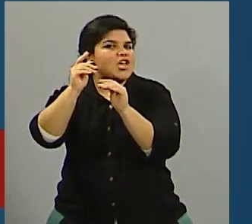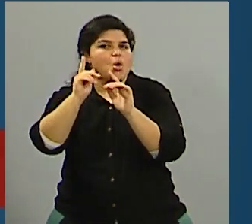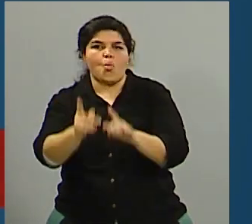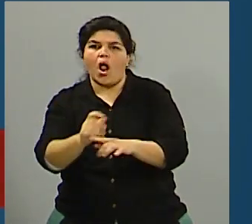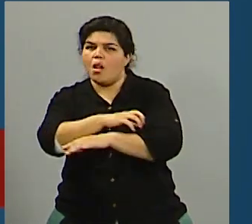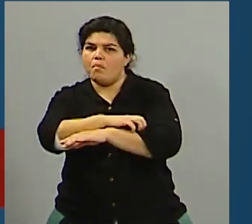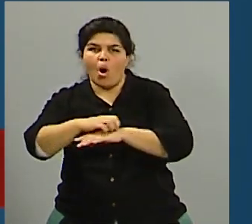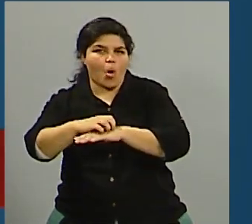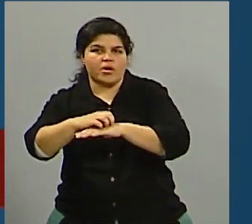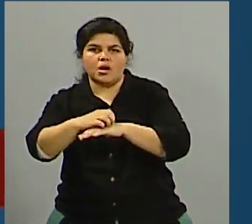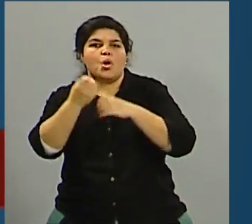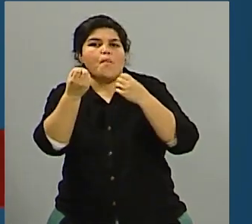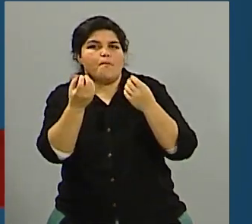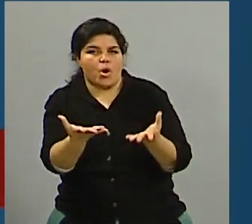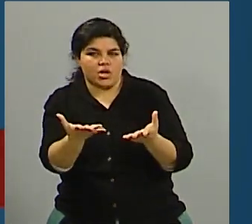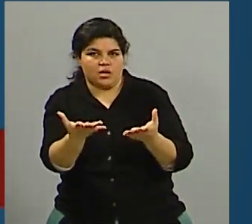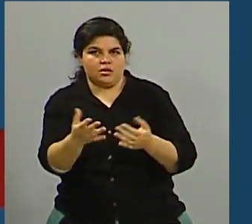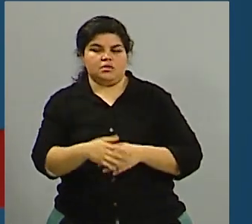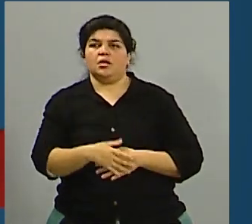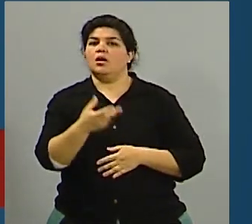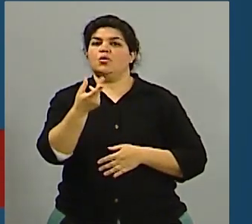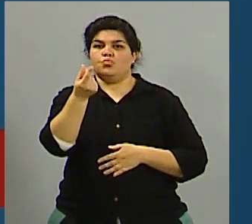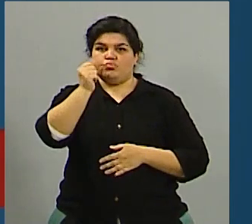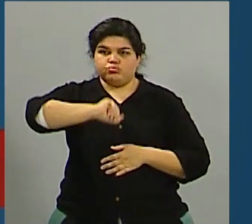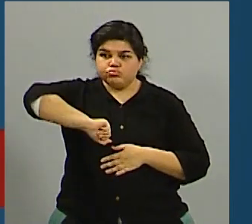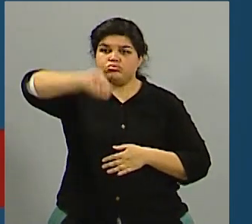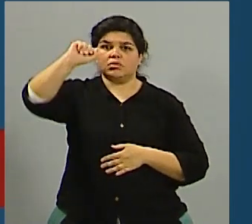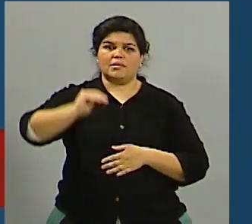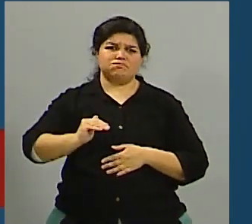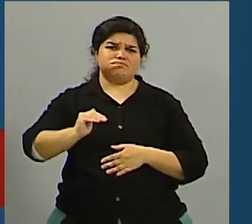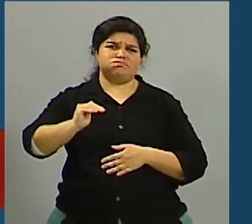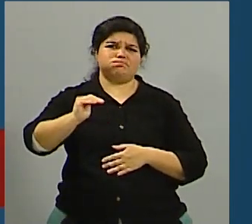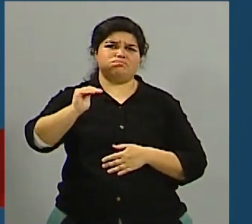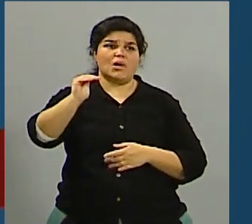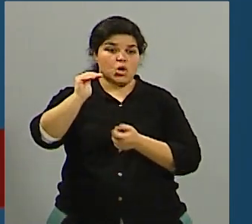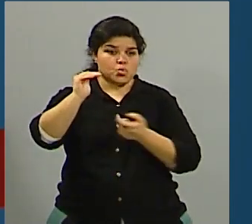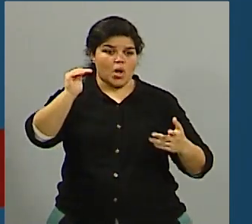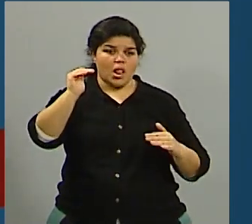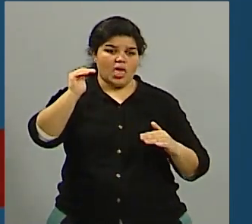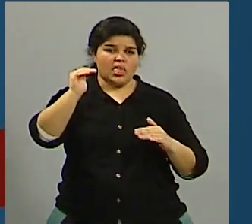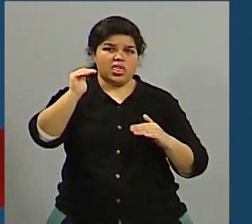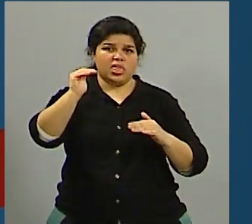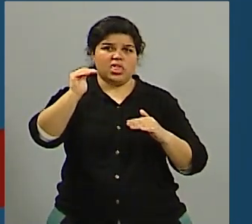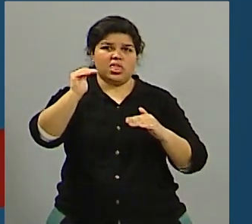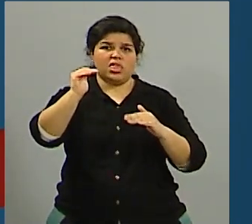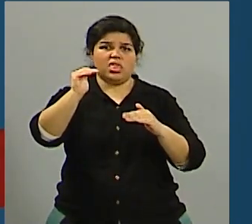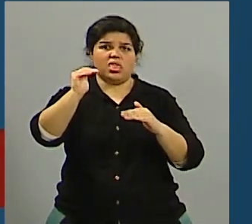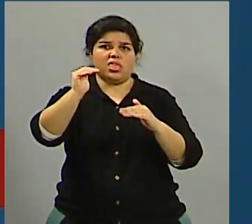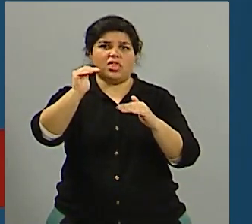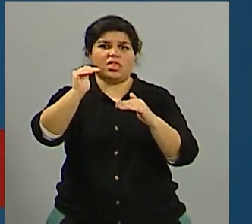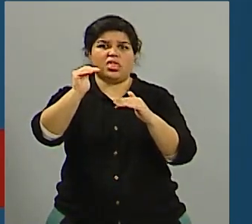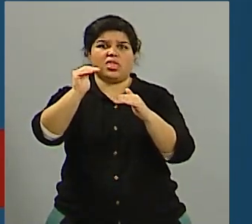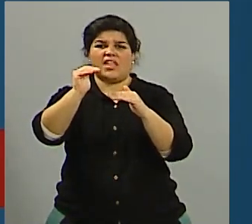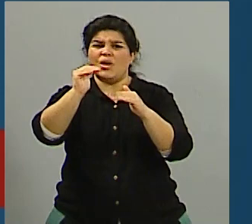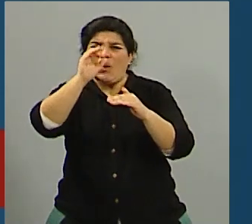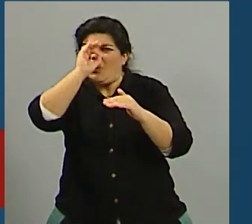anterior, y cuando pega el salto el salario tiene que recomponer esa pérdida de poder adquisitivo anterior, y en definitiva lo que termina siendo es